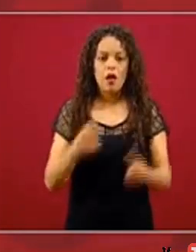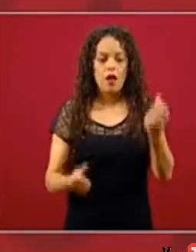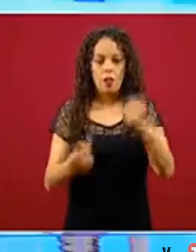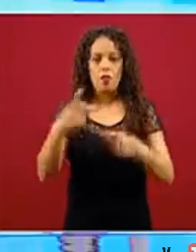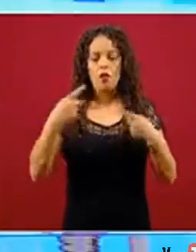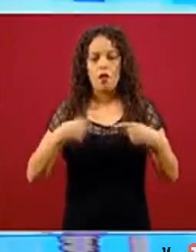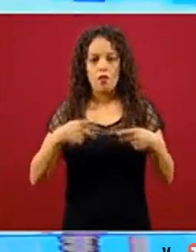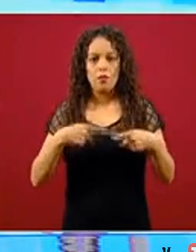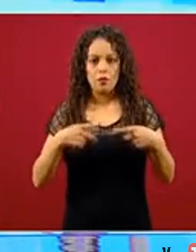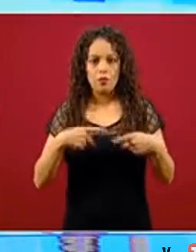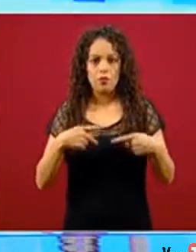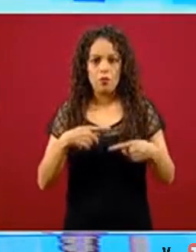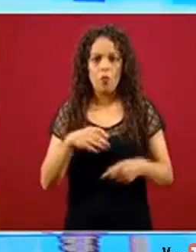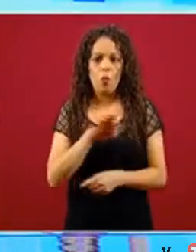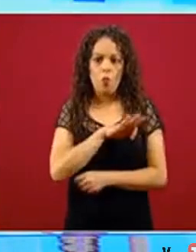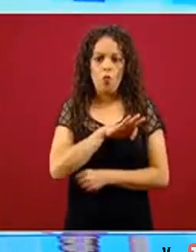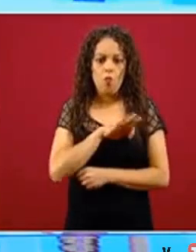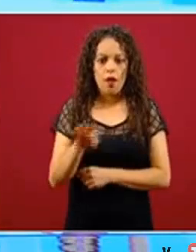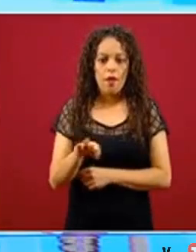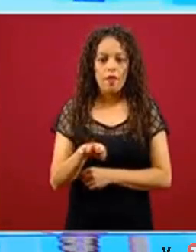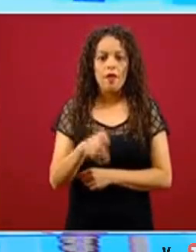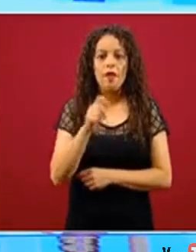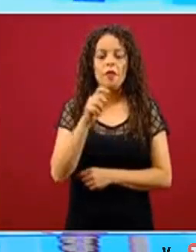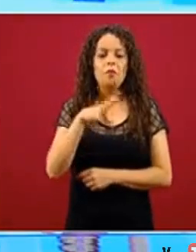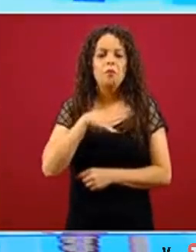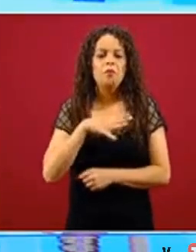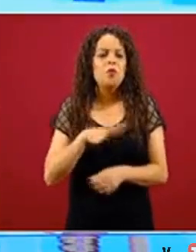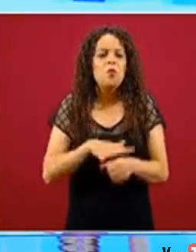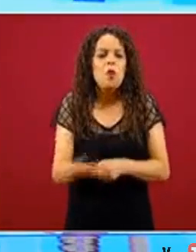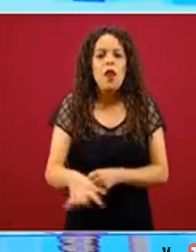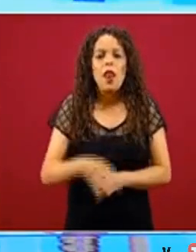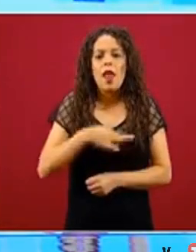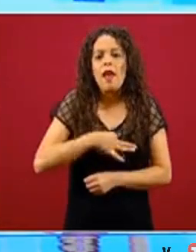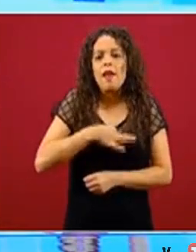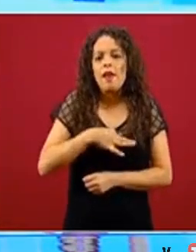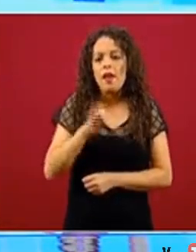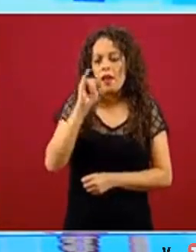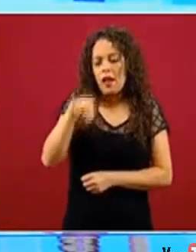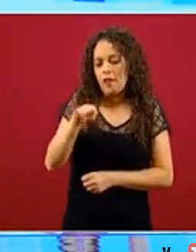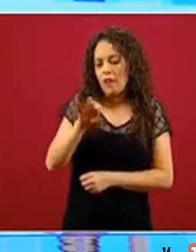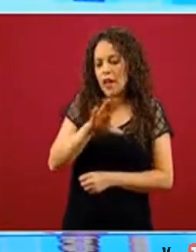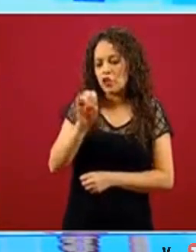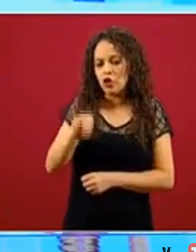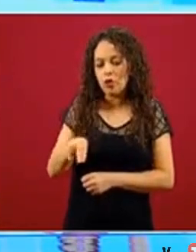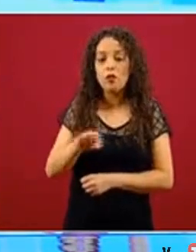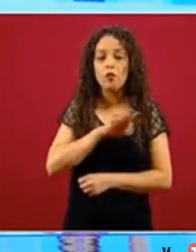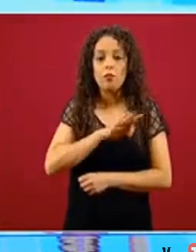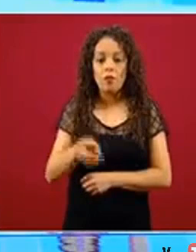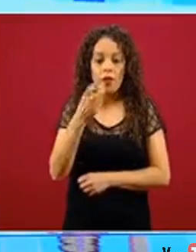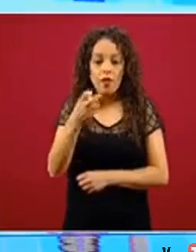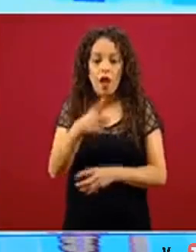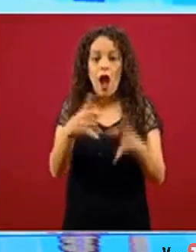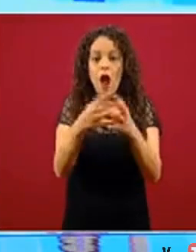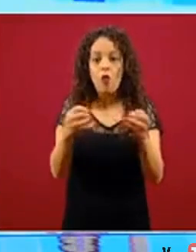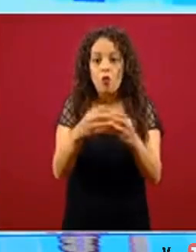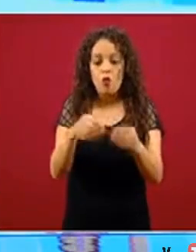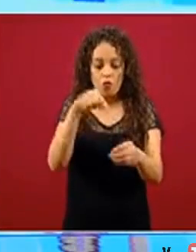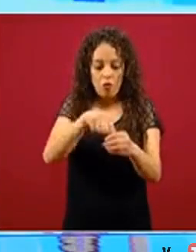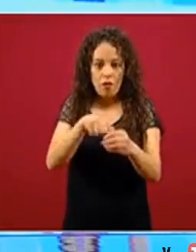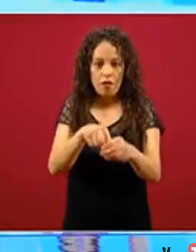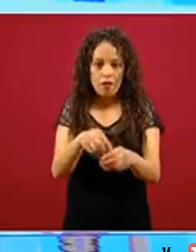alguna agente infeccioso y que este quede depositado en cualquiera de estos, un algodón, una gasa,